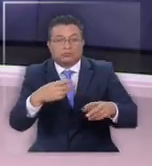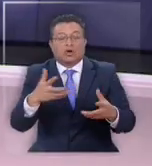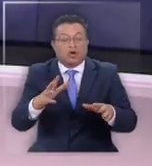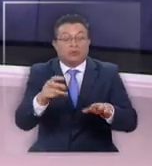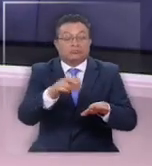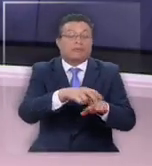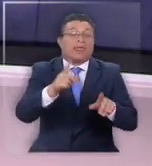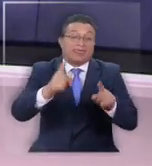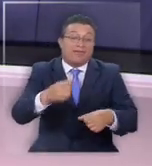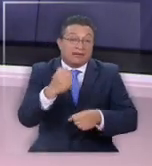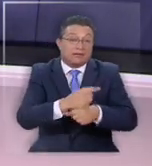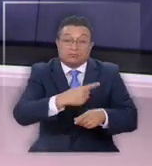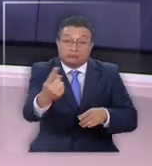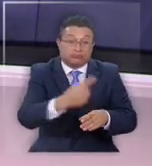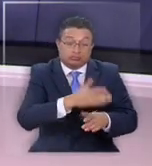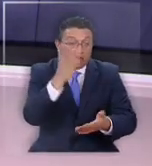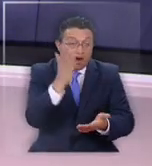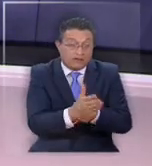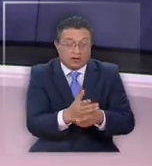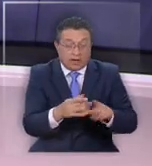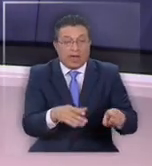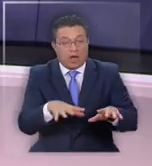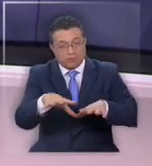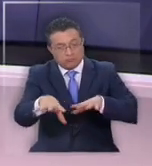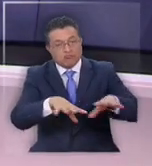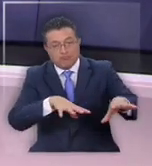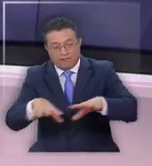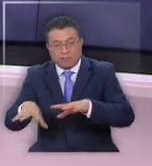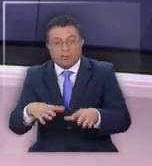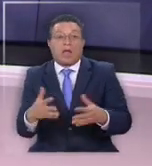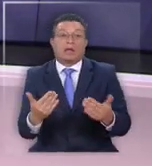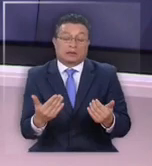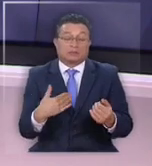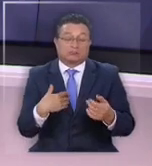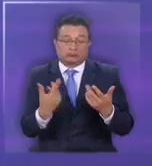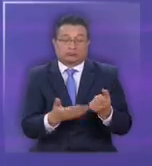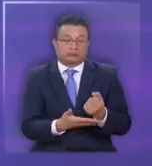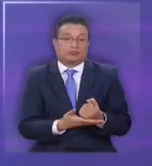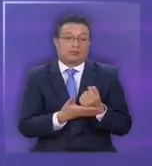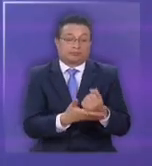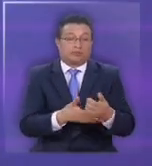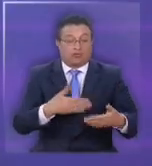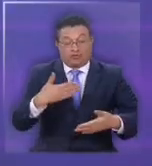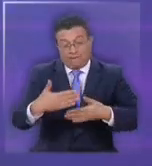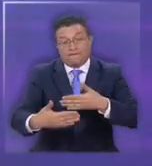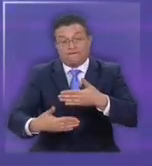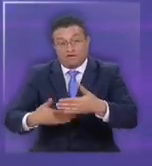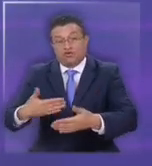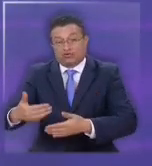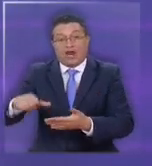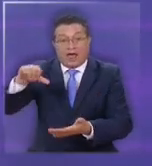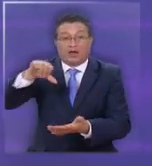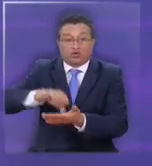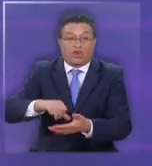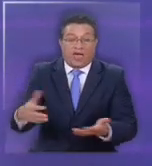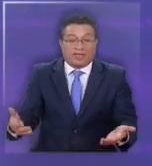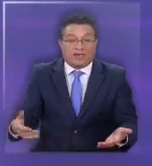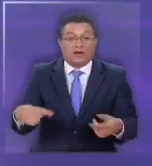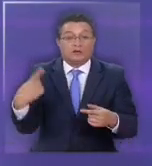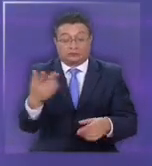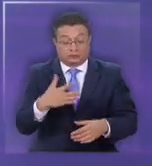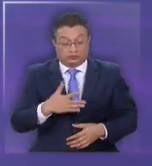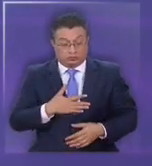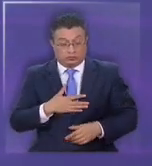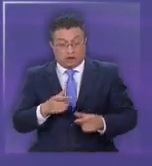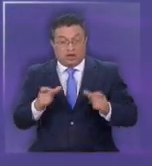entonces hay un cierto un movimiento en la ciudad que que es necesario para que la ciudad siga funcionando y al mismo tiempo nosotros velamos